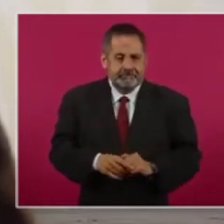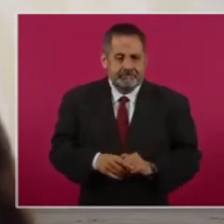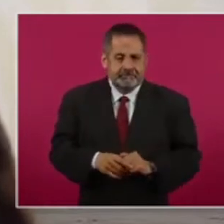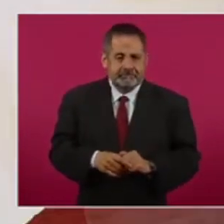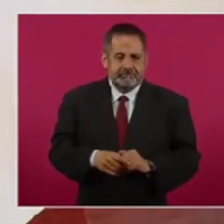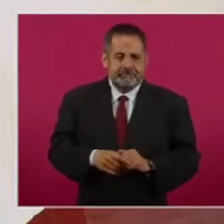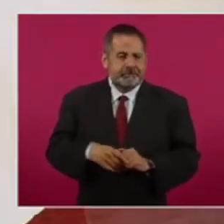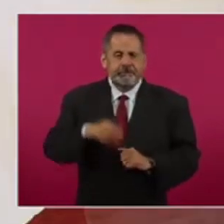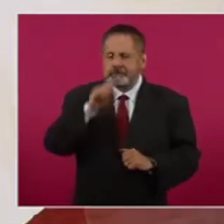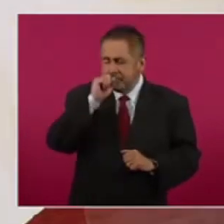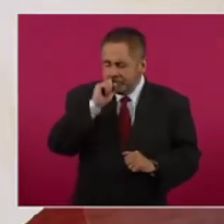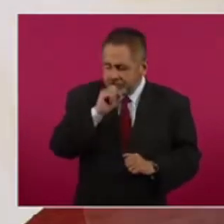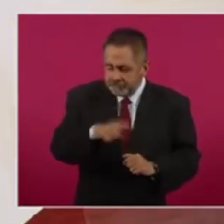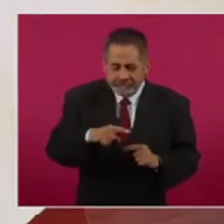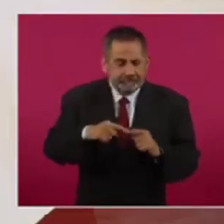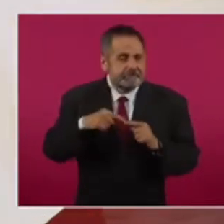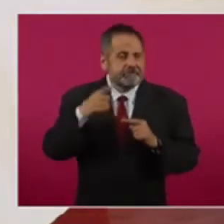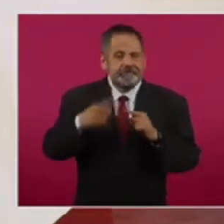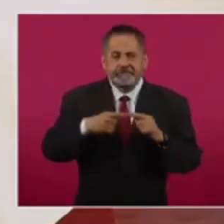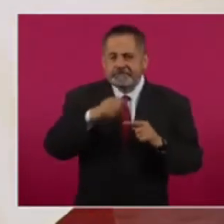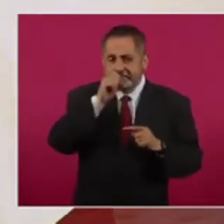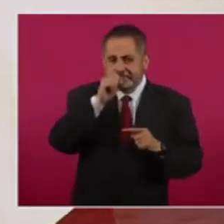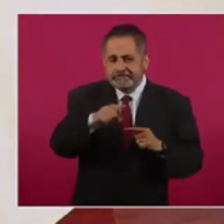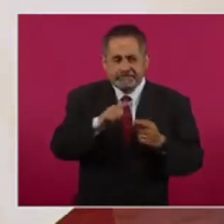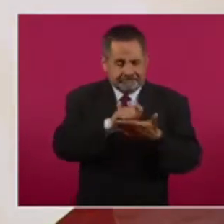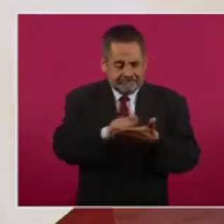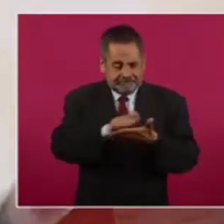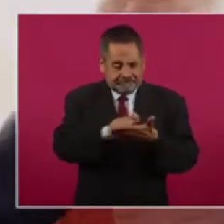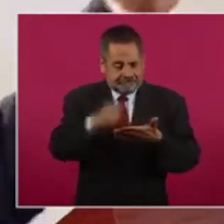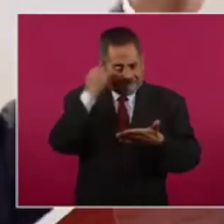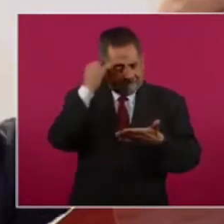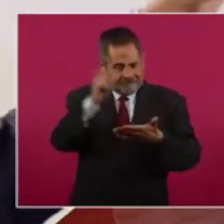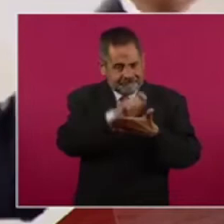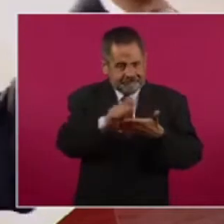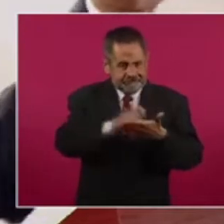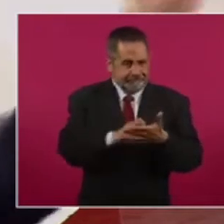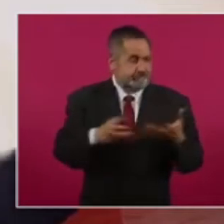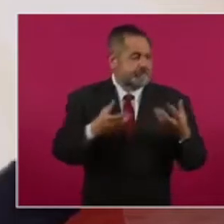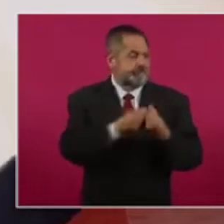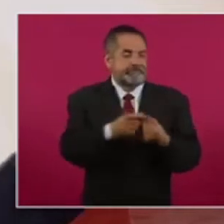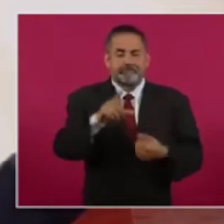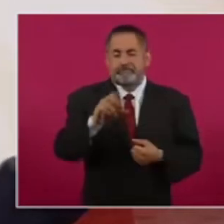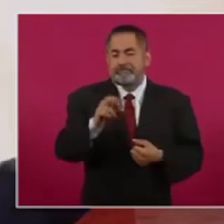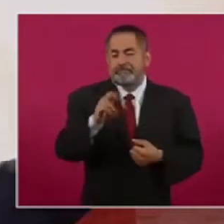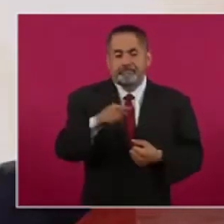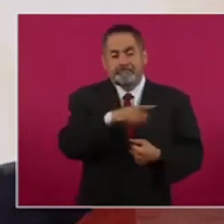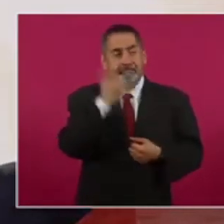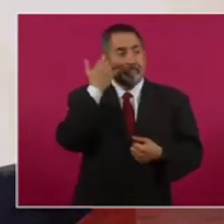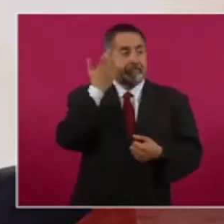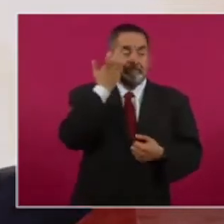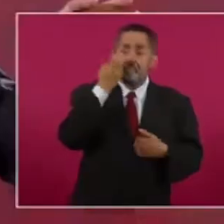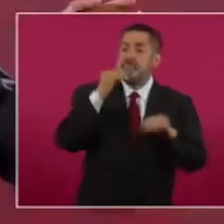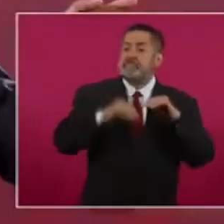el mismo guión y Loret, ahí está.